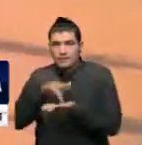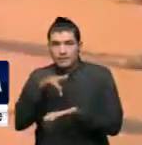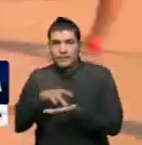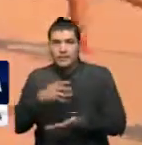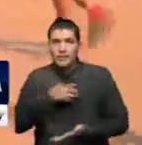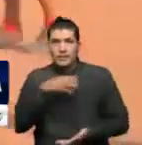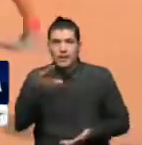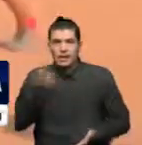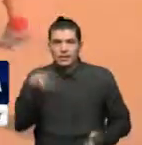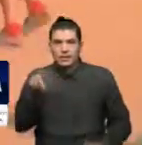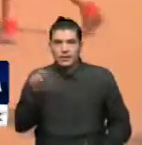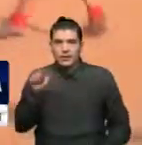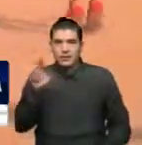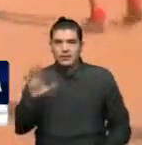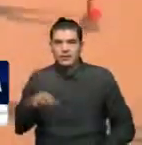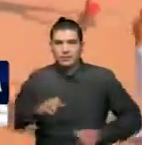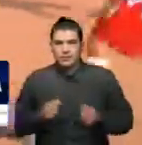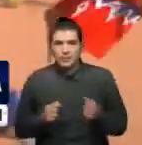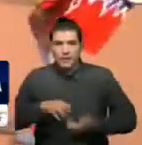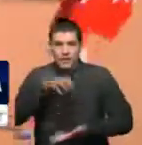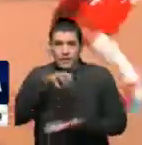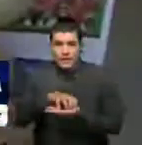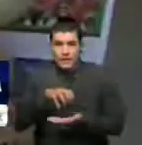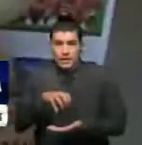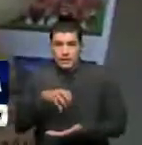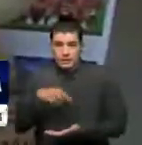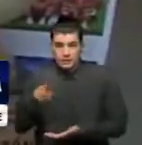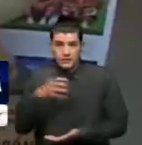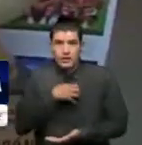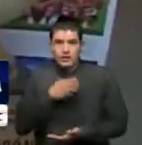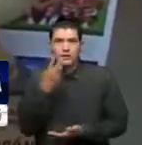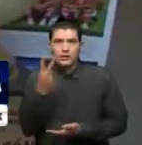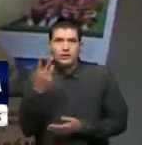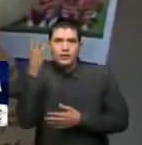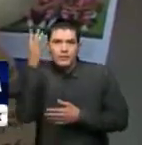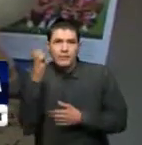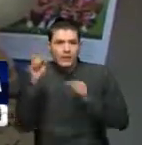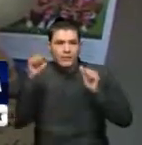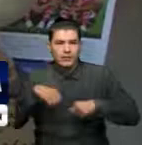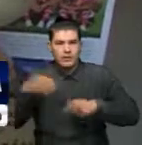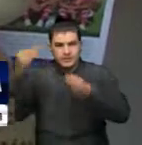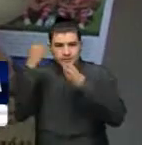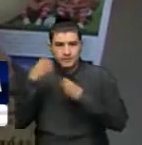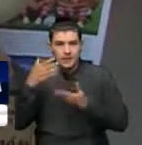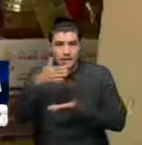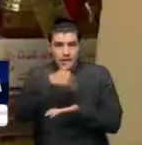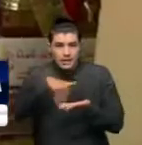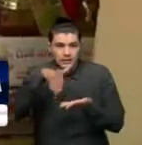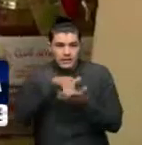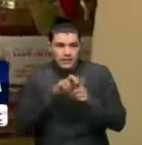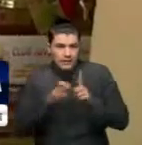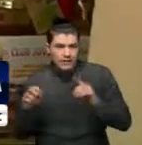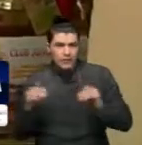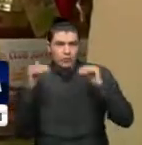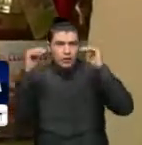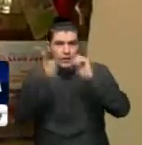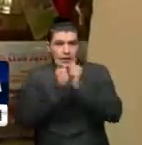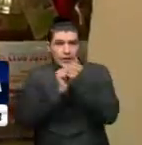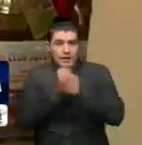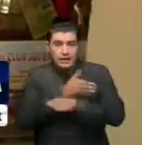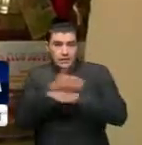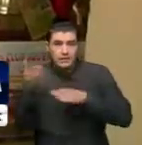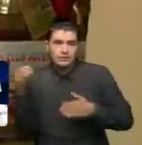en Bogotá, en donde quedaron campeones, logrando dos becas para prepararse en el centro de alto rendimiento y luego viajarán